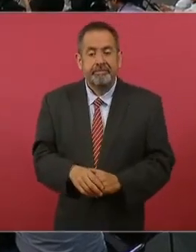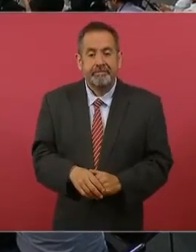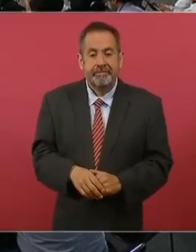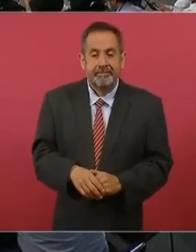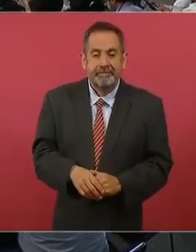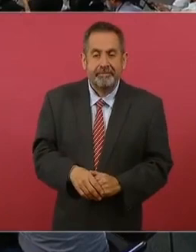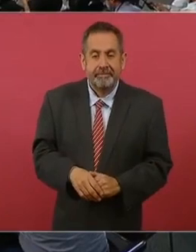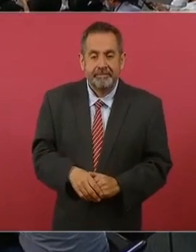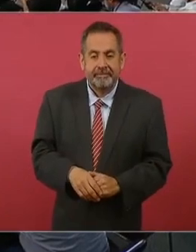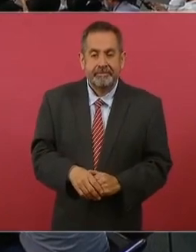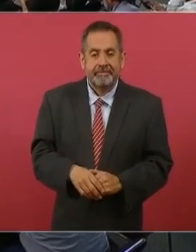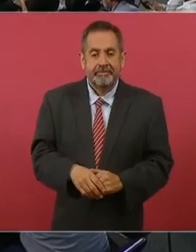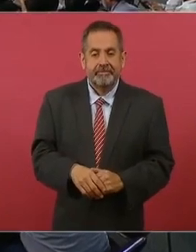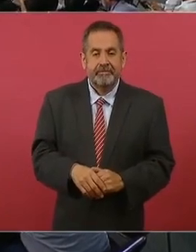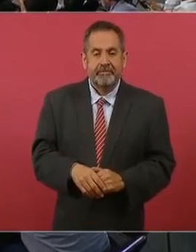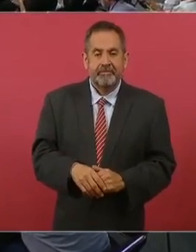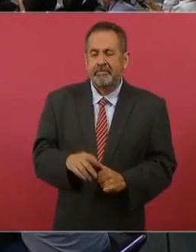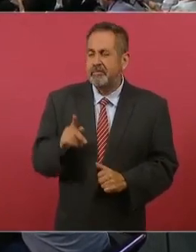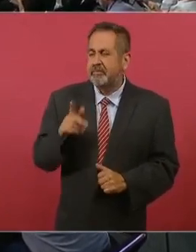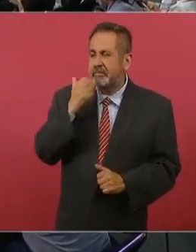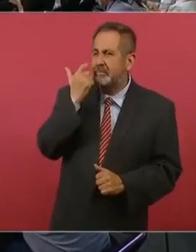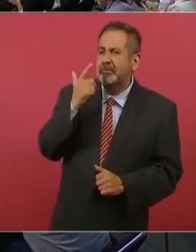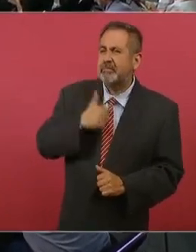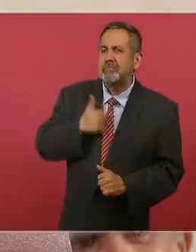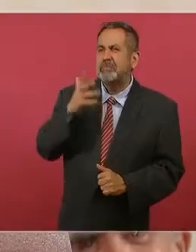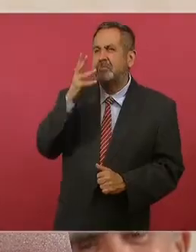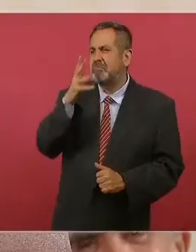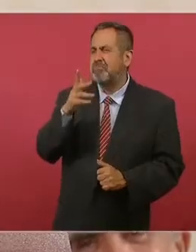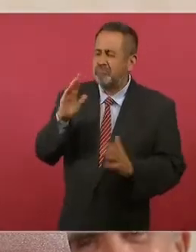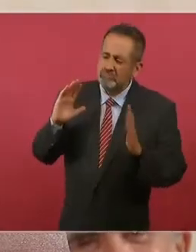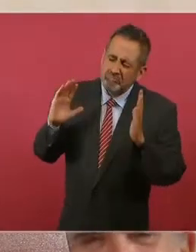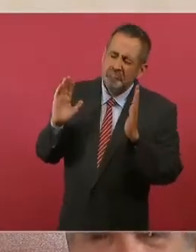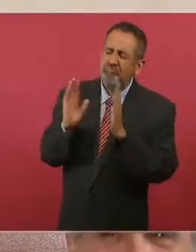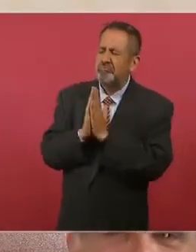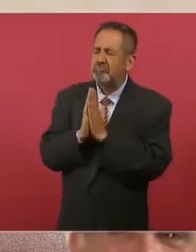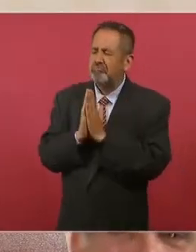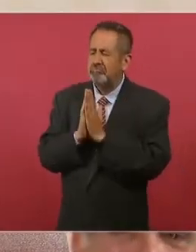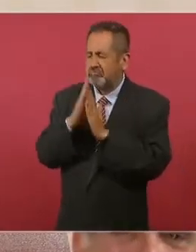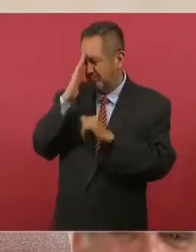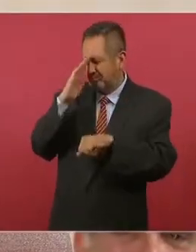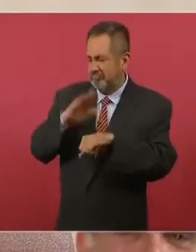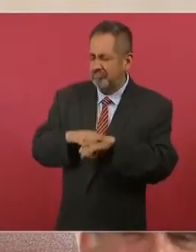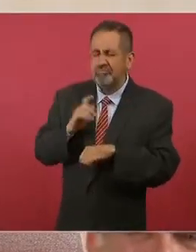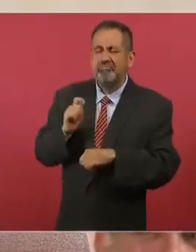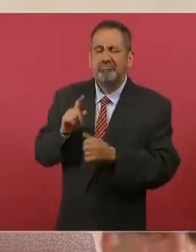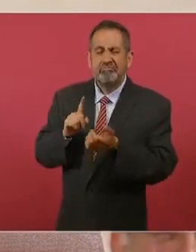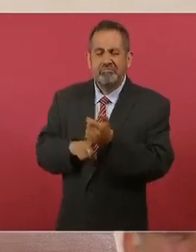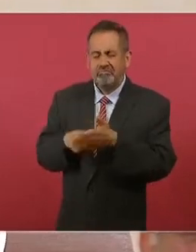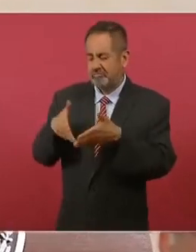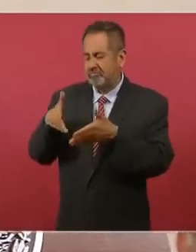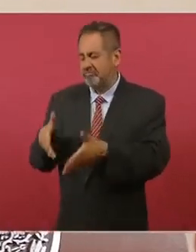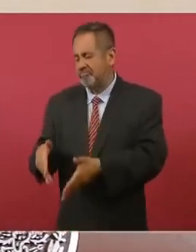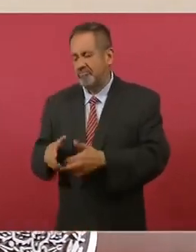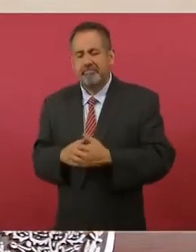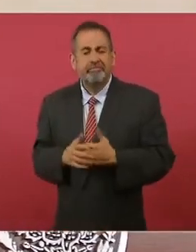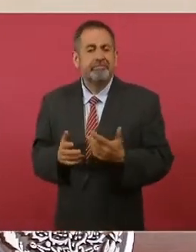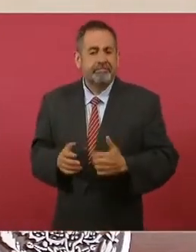Entonces, ¿qué le gustaría llevarse, no?, a la tumba?